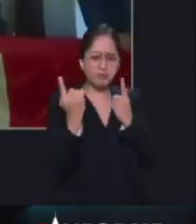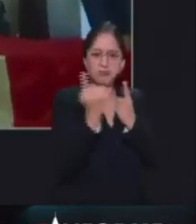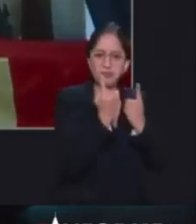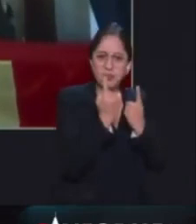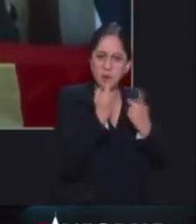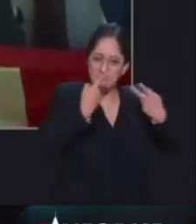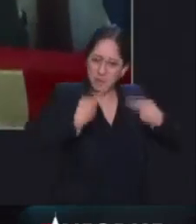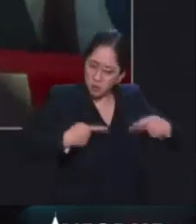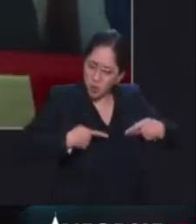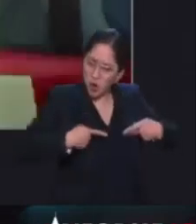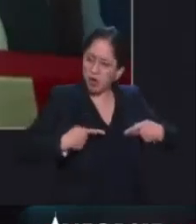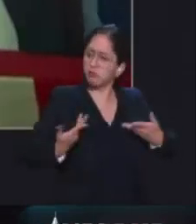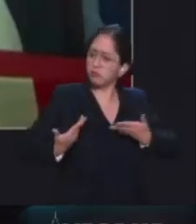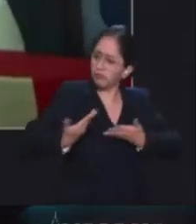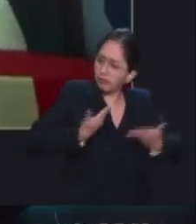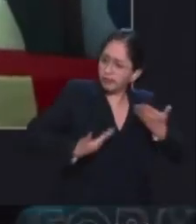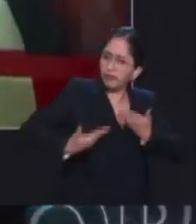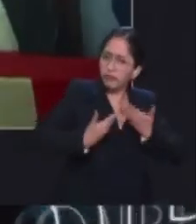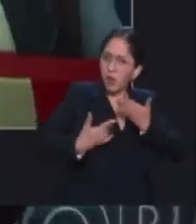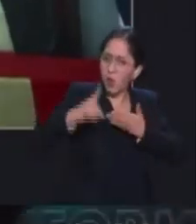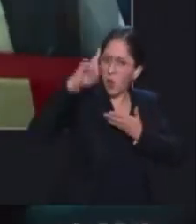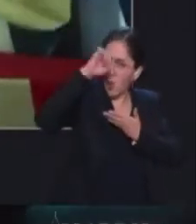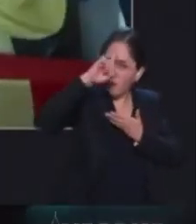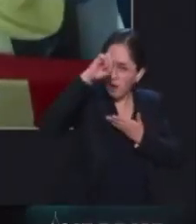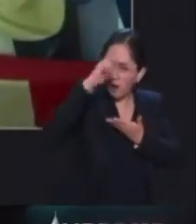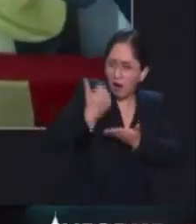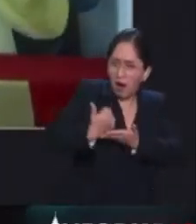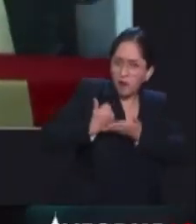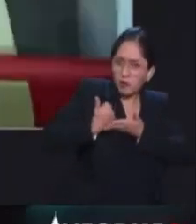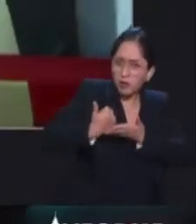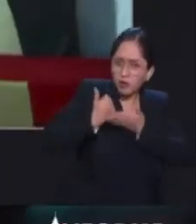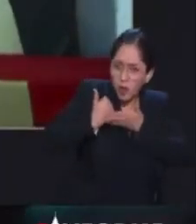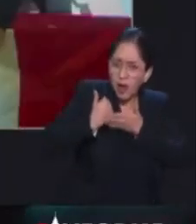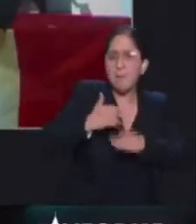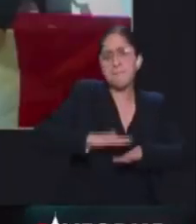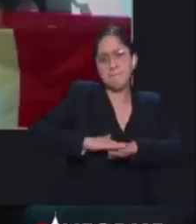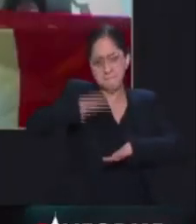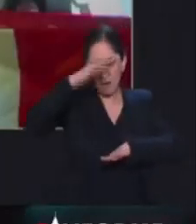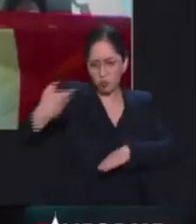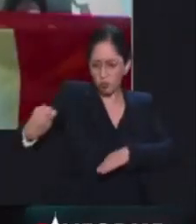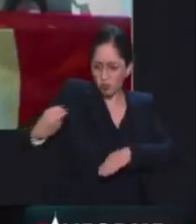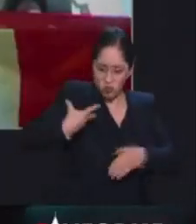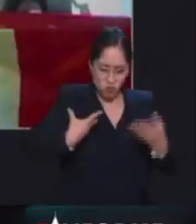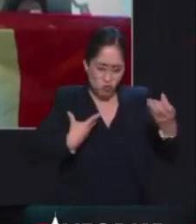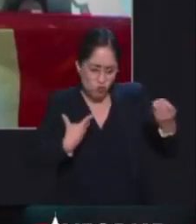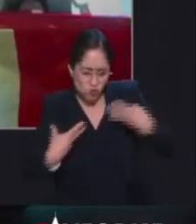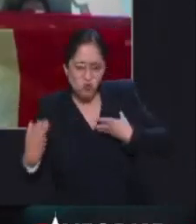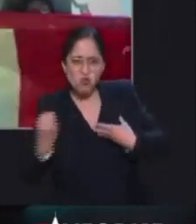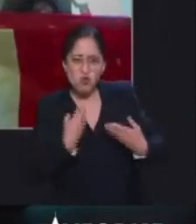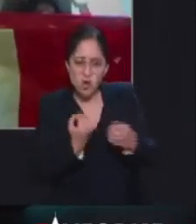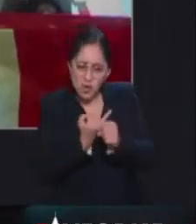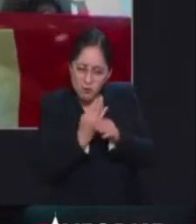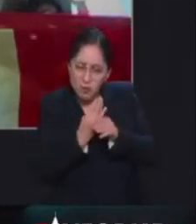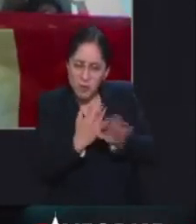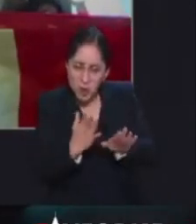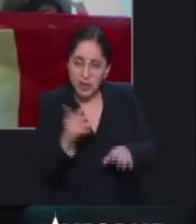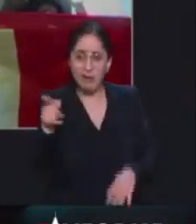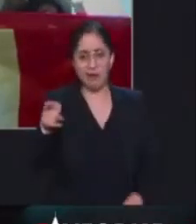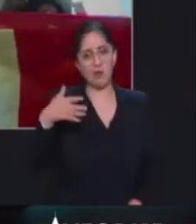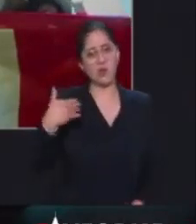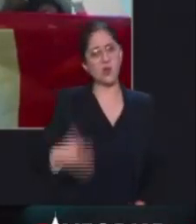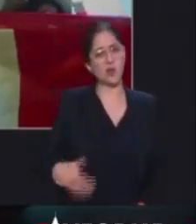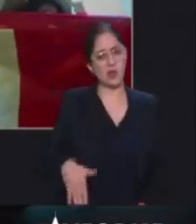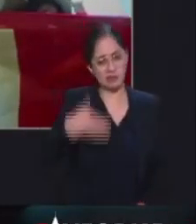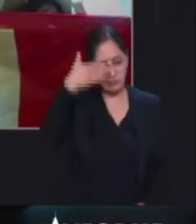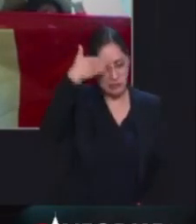los instrumentos necesarios. No solo rodearse, nutrirse de información y saber elegir, ¿ya? Y